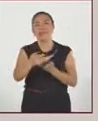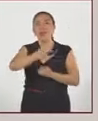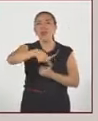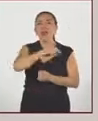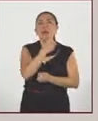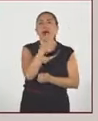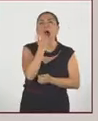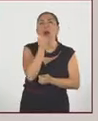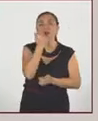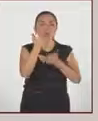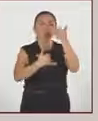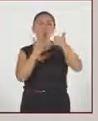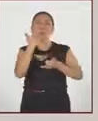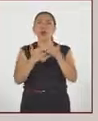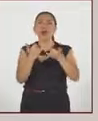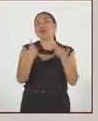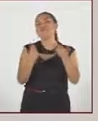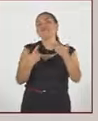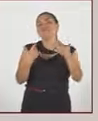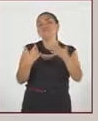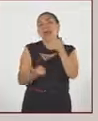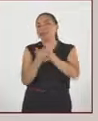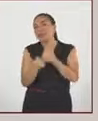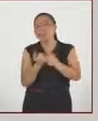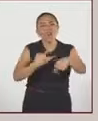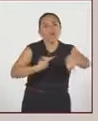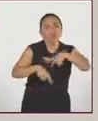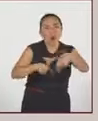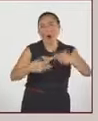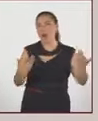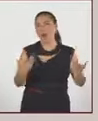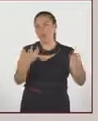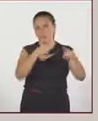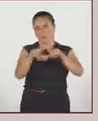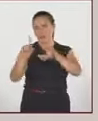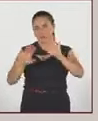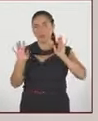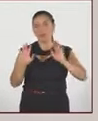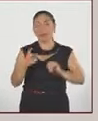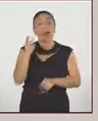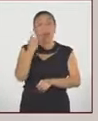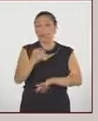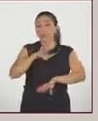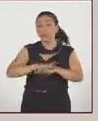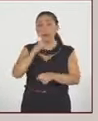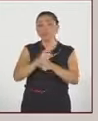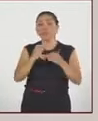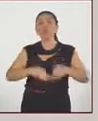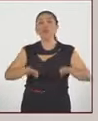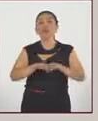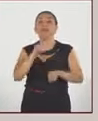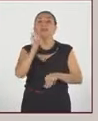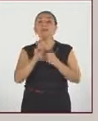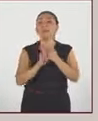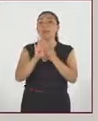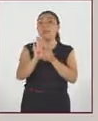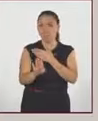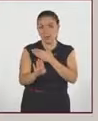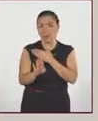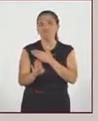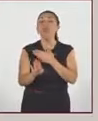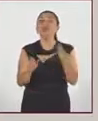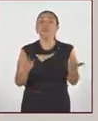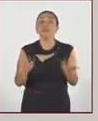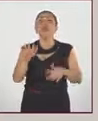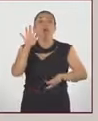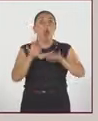se ponen a jugar ellos una cascarita, ¿no? Sobre todo aquí, o lo más importante es la prevención, ¿no? A